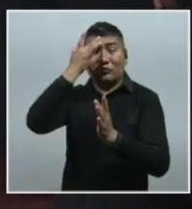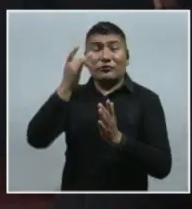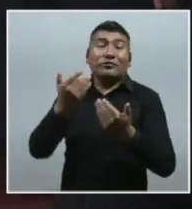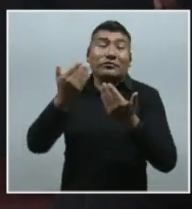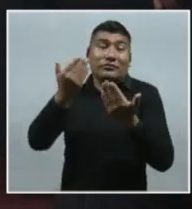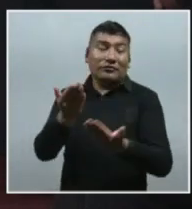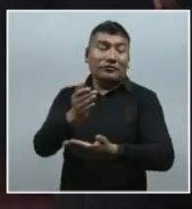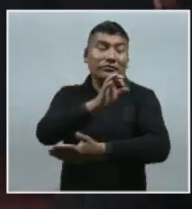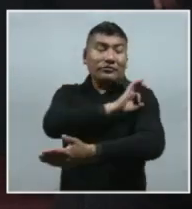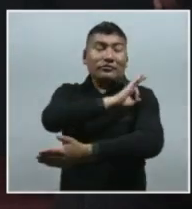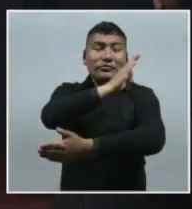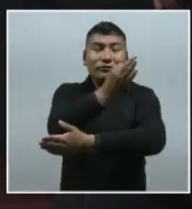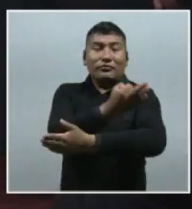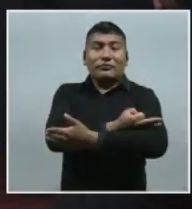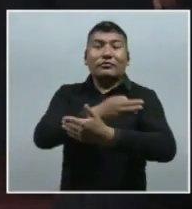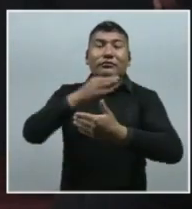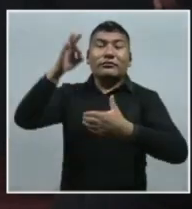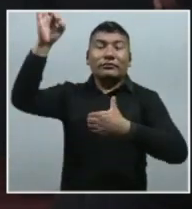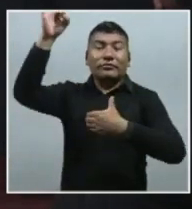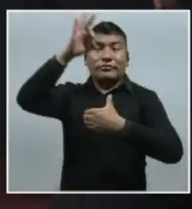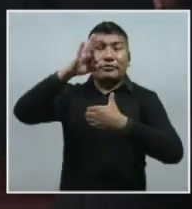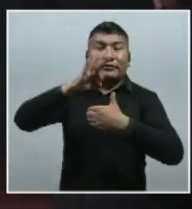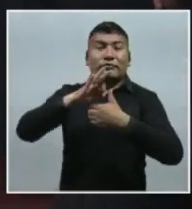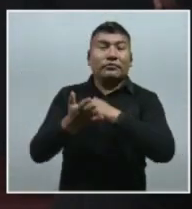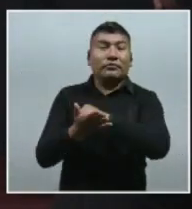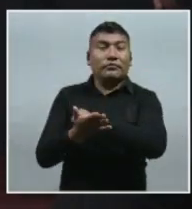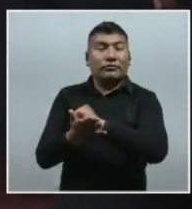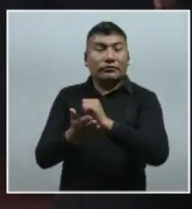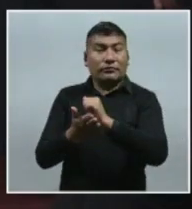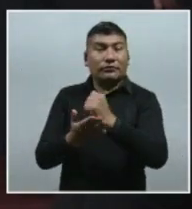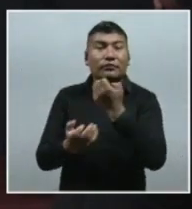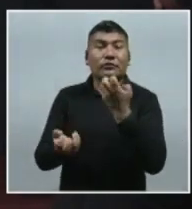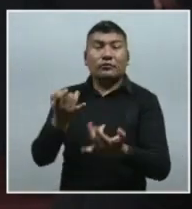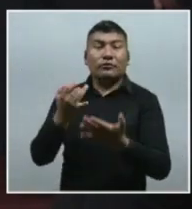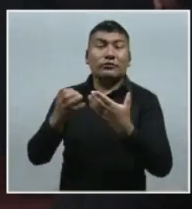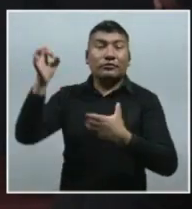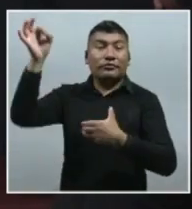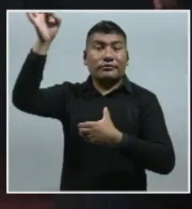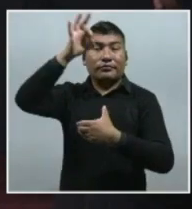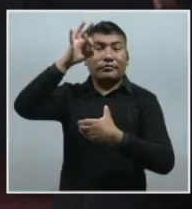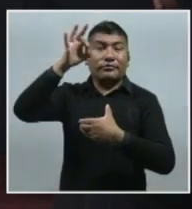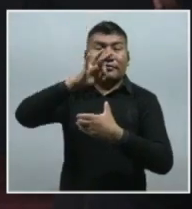Santo fuego del Espíritu Santo